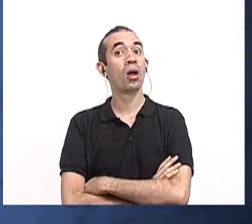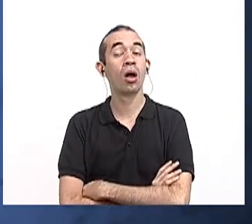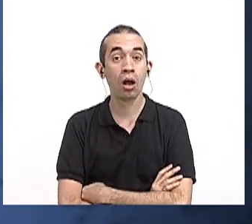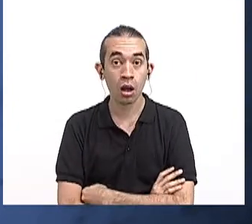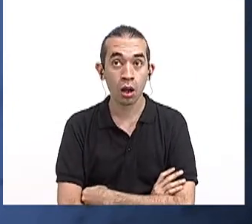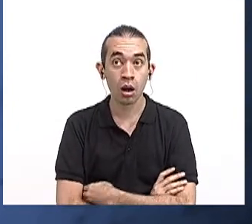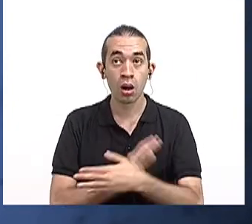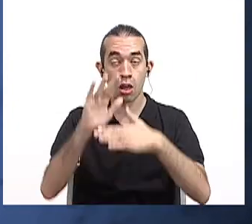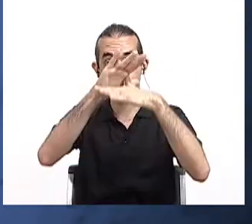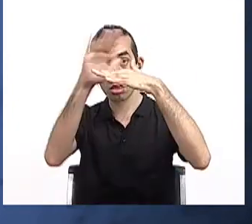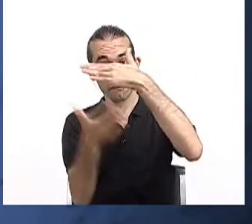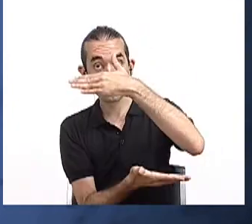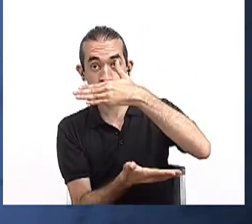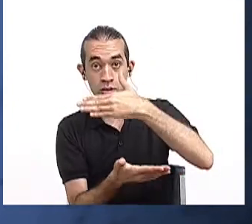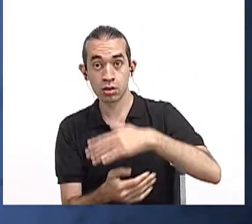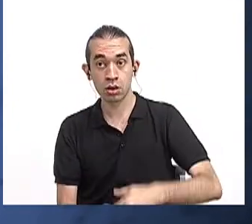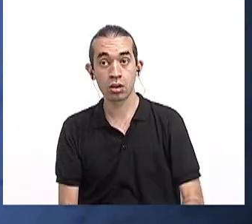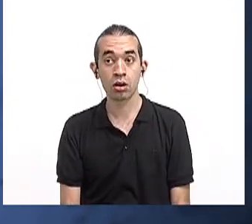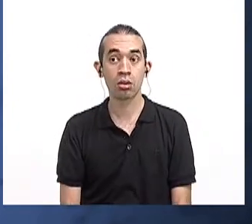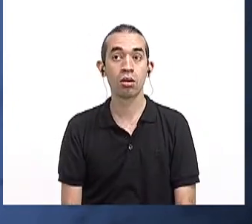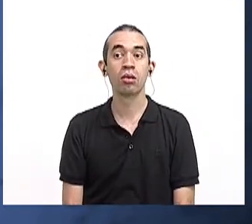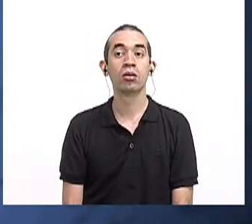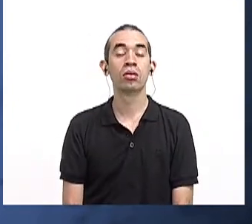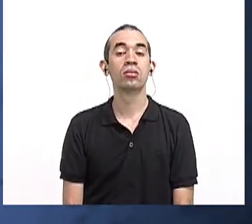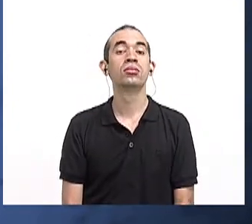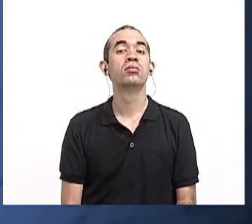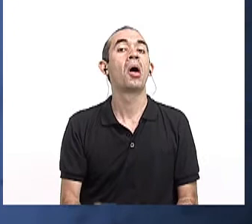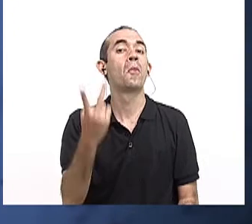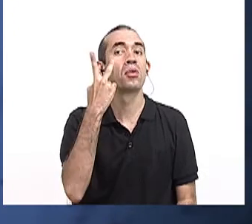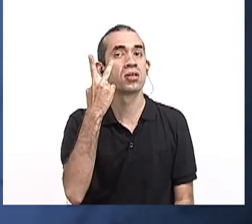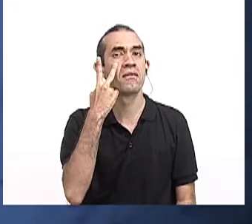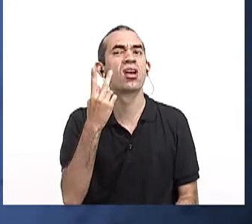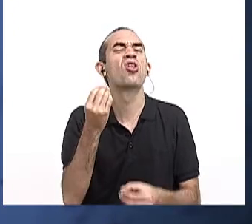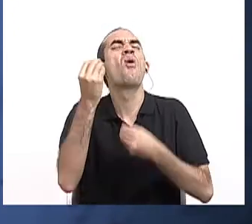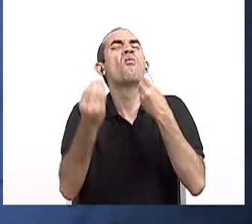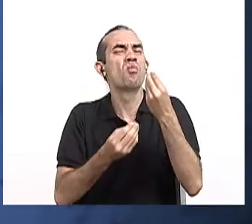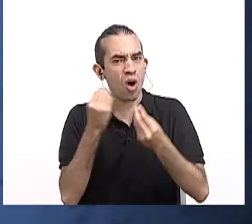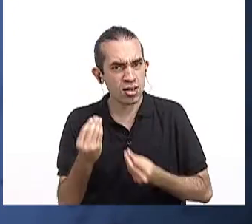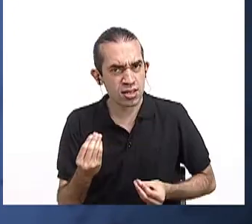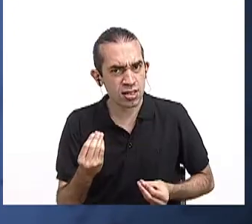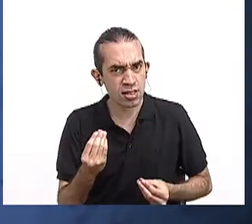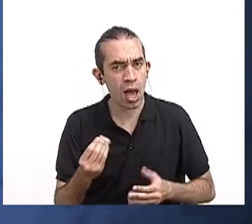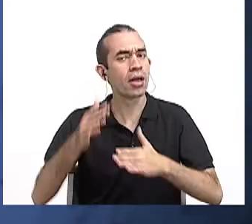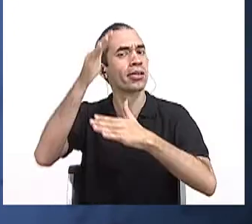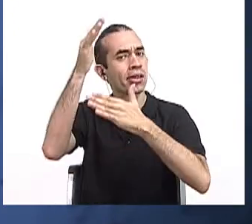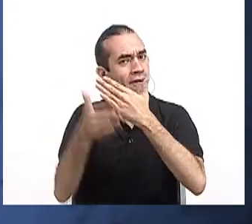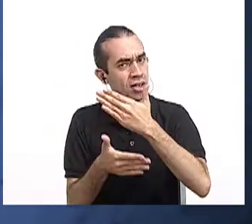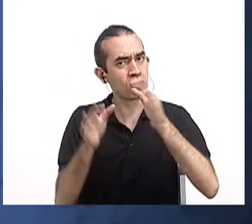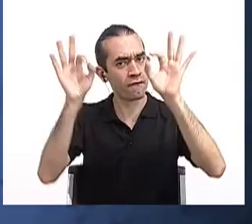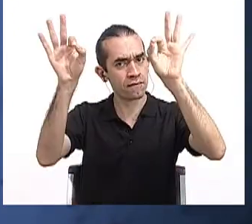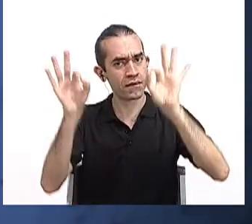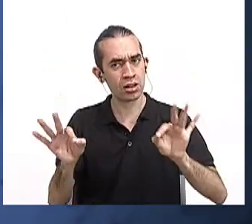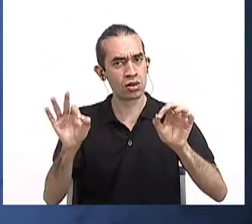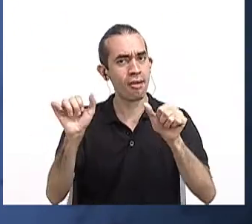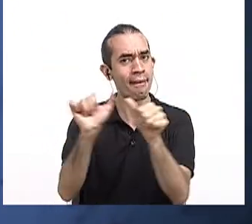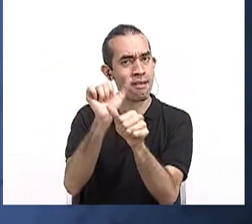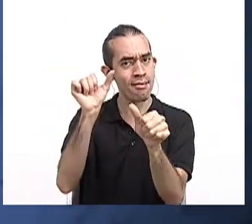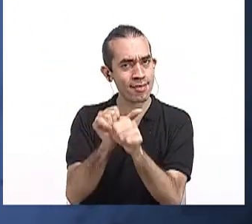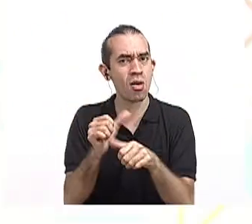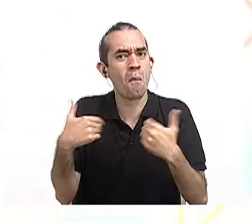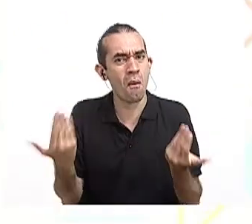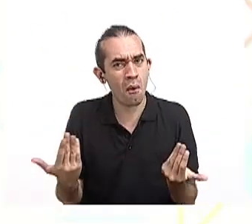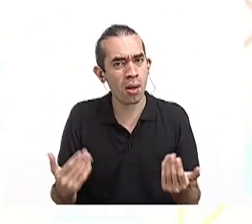una división. Vamos a ver cómo se resuelve la división de fracciones